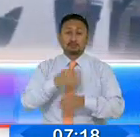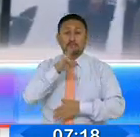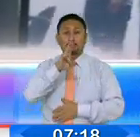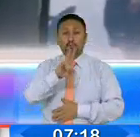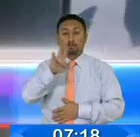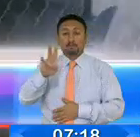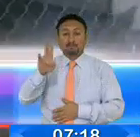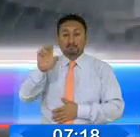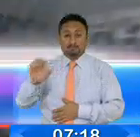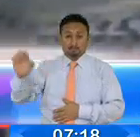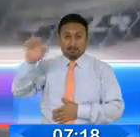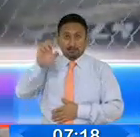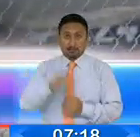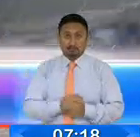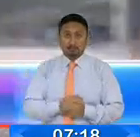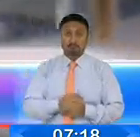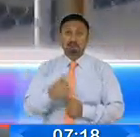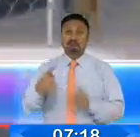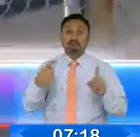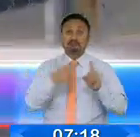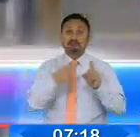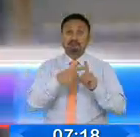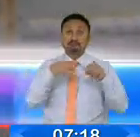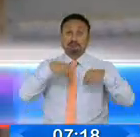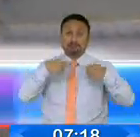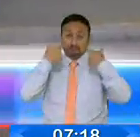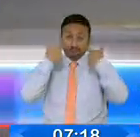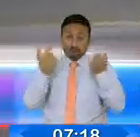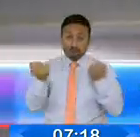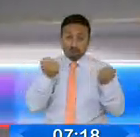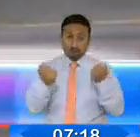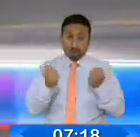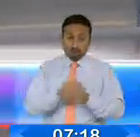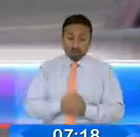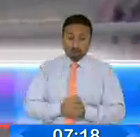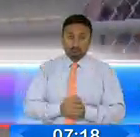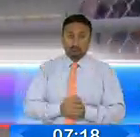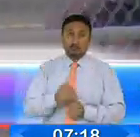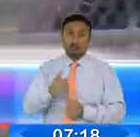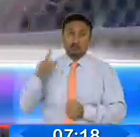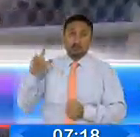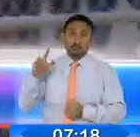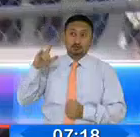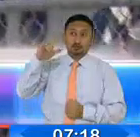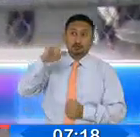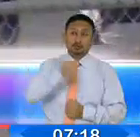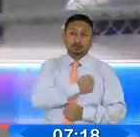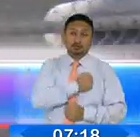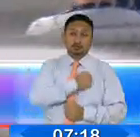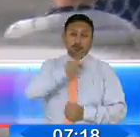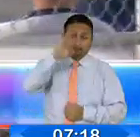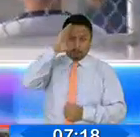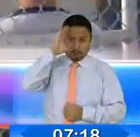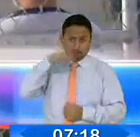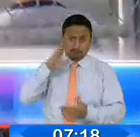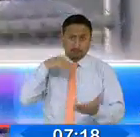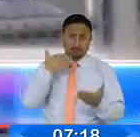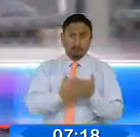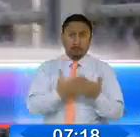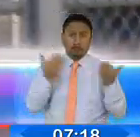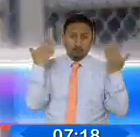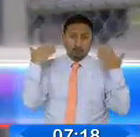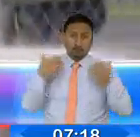enero. Este sujeto fue trasladado bajo estrictas medidas de seguridad en una avioneta de la Policía Nacional hasta el puerto